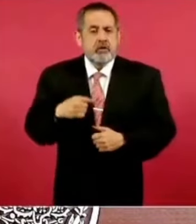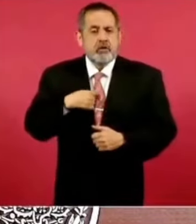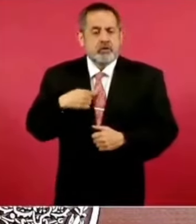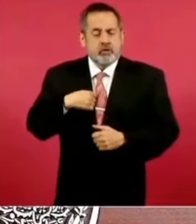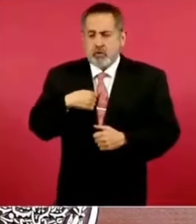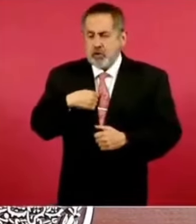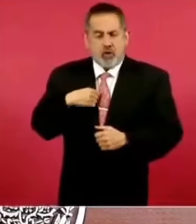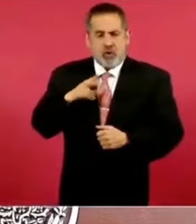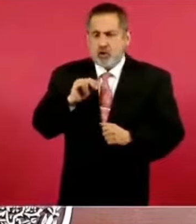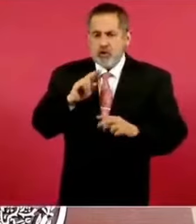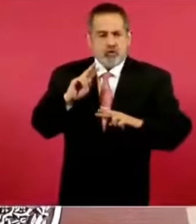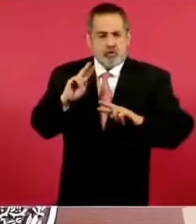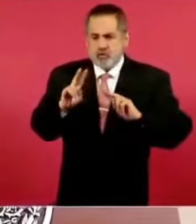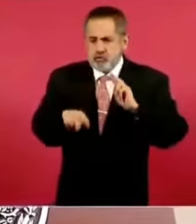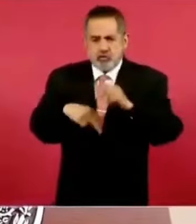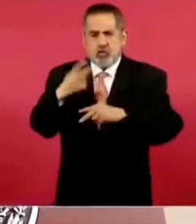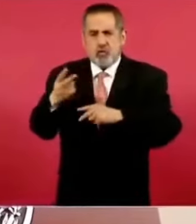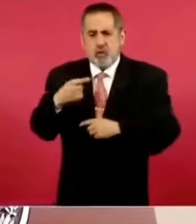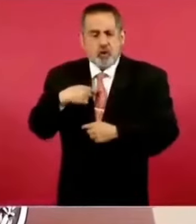asistir